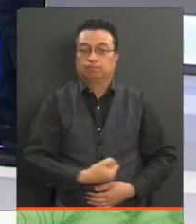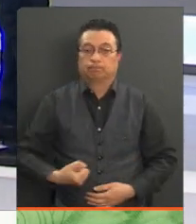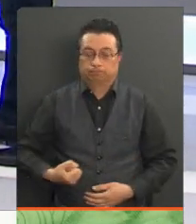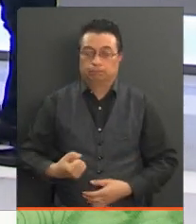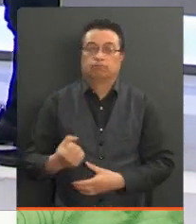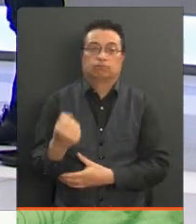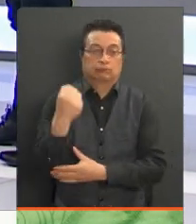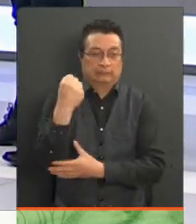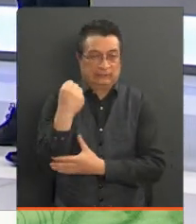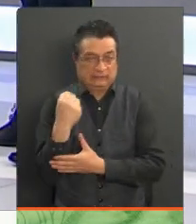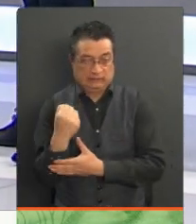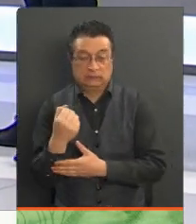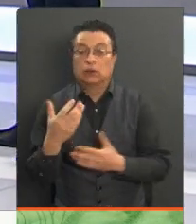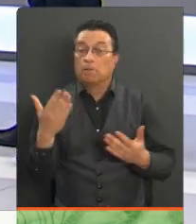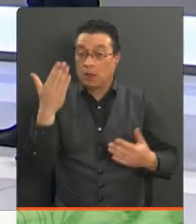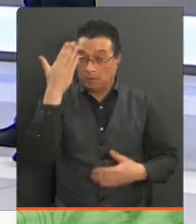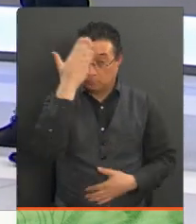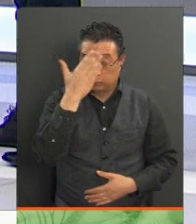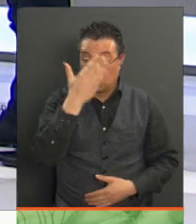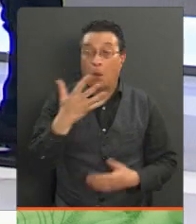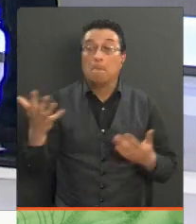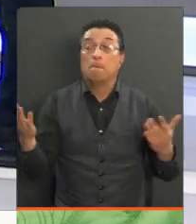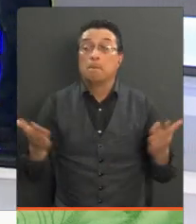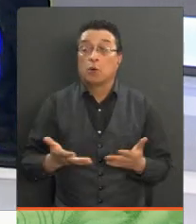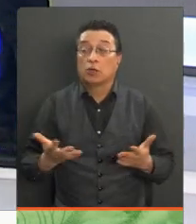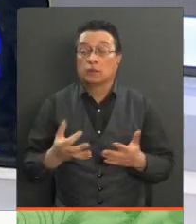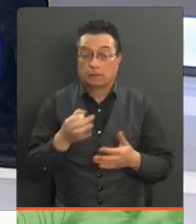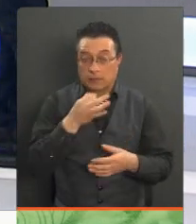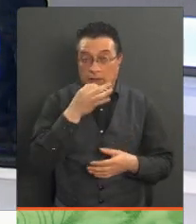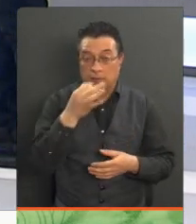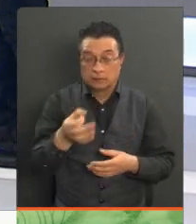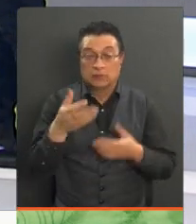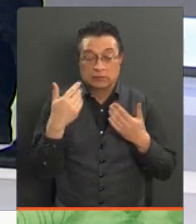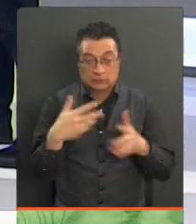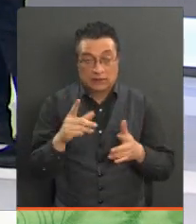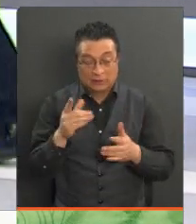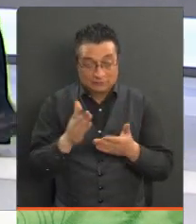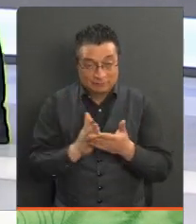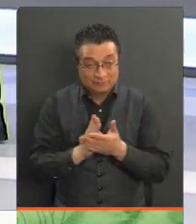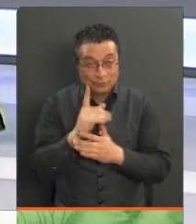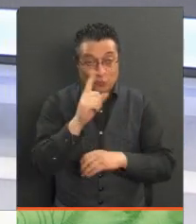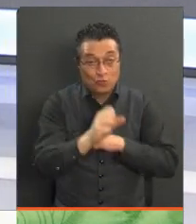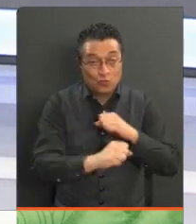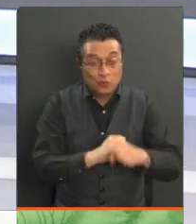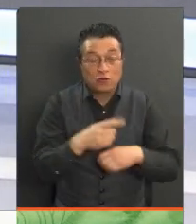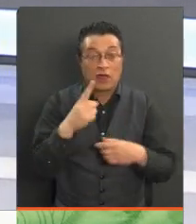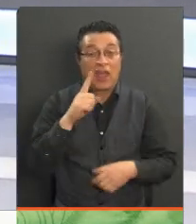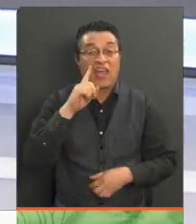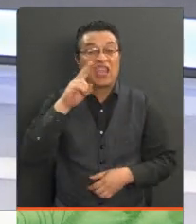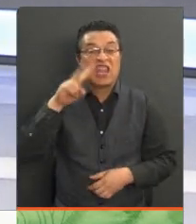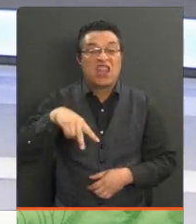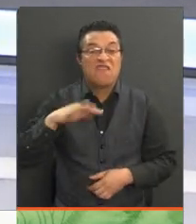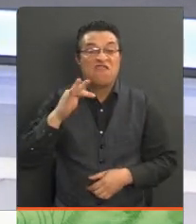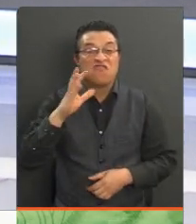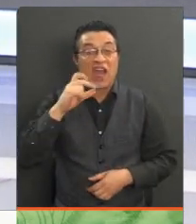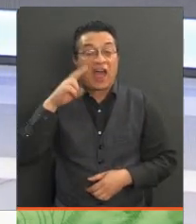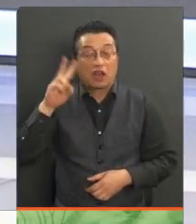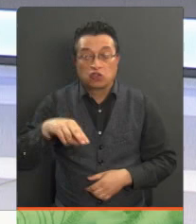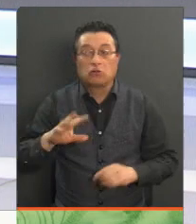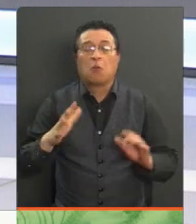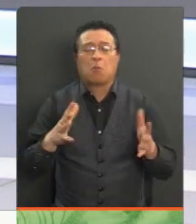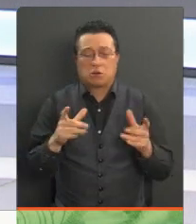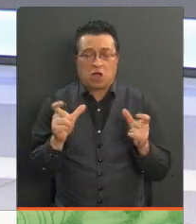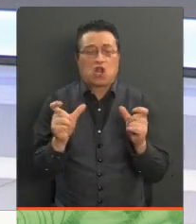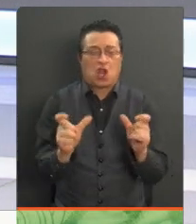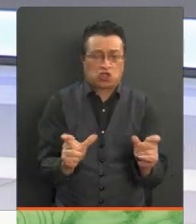es preocupante lo siguiente, porque se hablaba durante la primera parte de este año de una inflación relativamente controlada